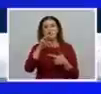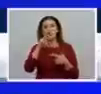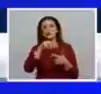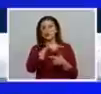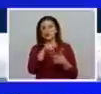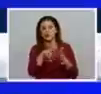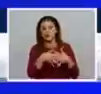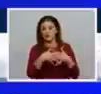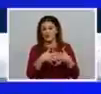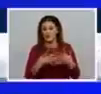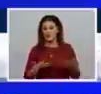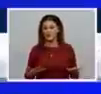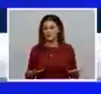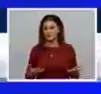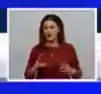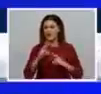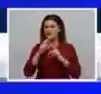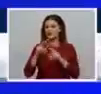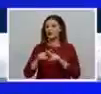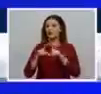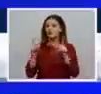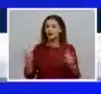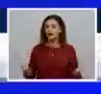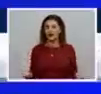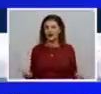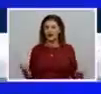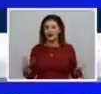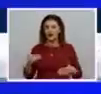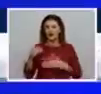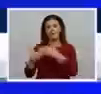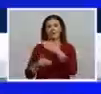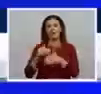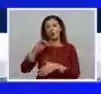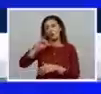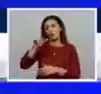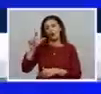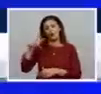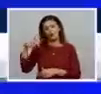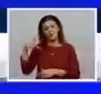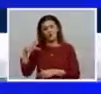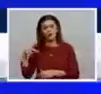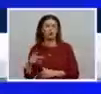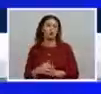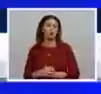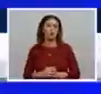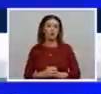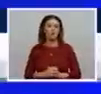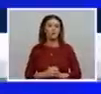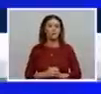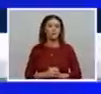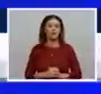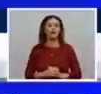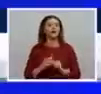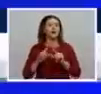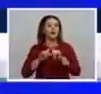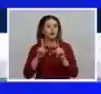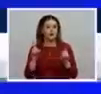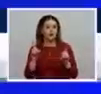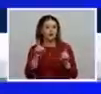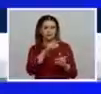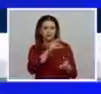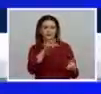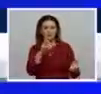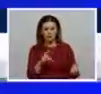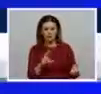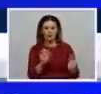así habían resultados diferentes, incluso cuando estuvo el proceso de Jorge Luis Pinto, que ahí sí no estaba Kendall, pero la